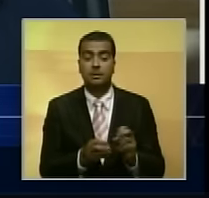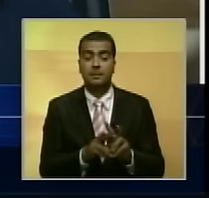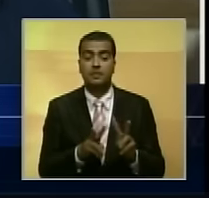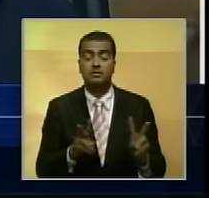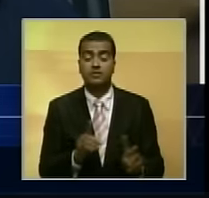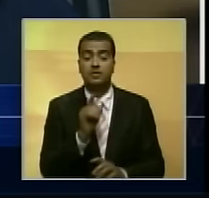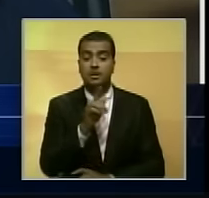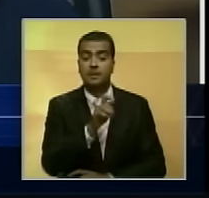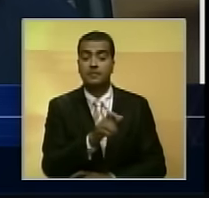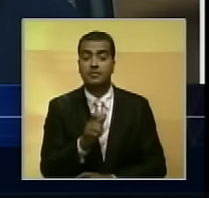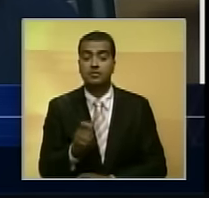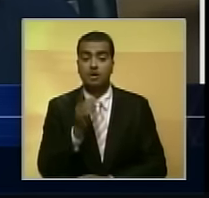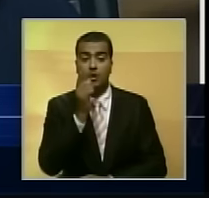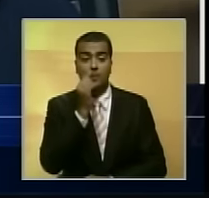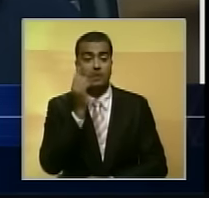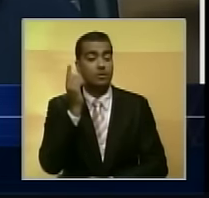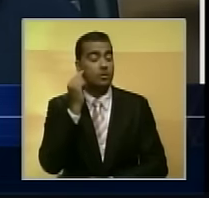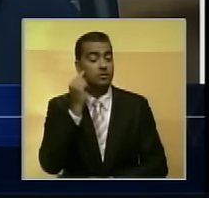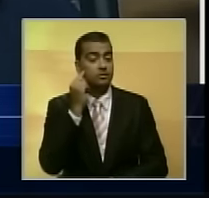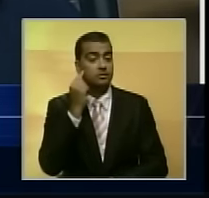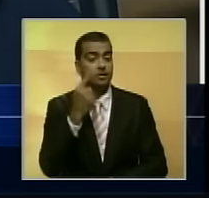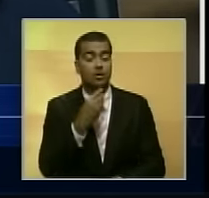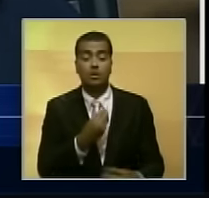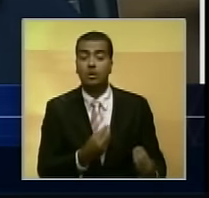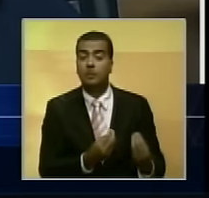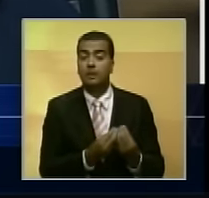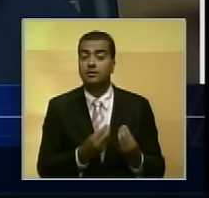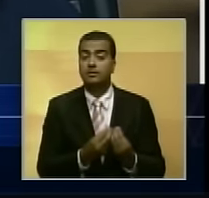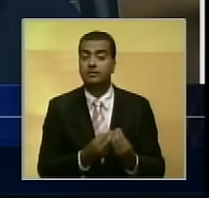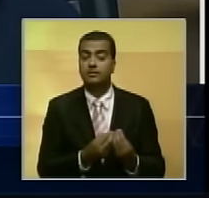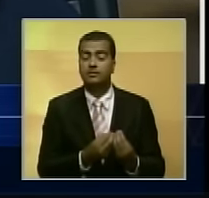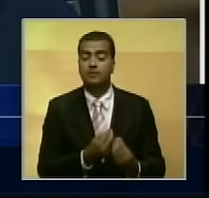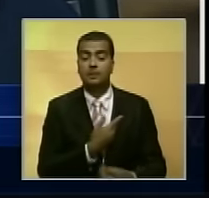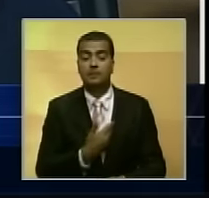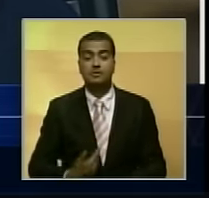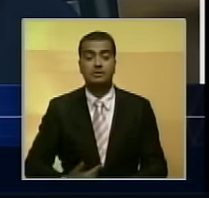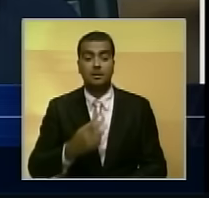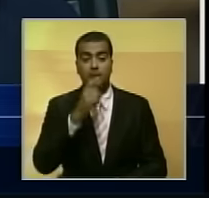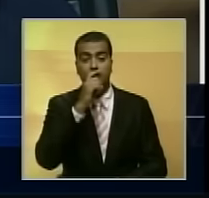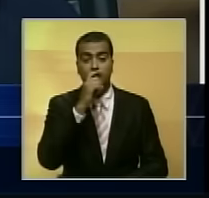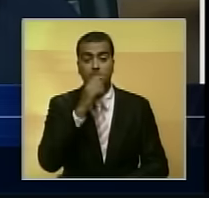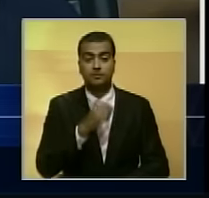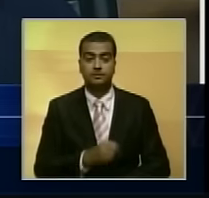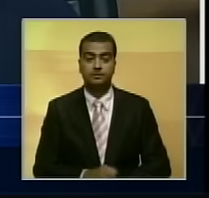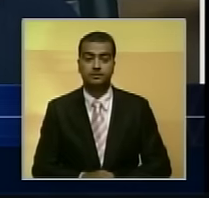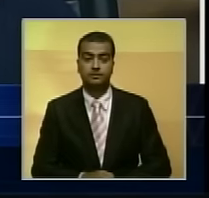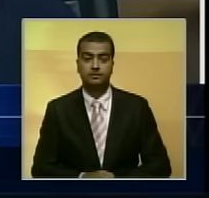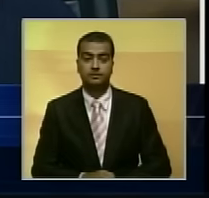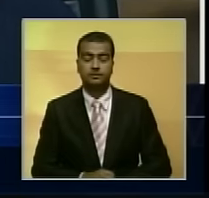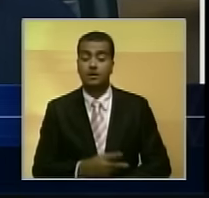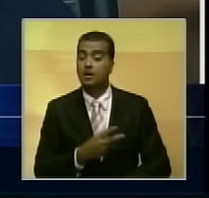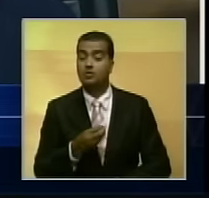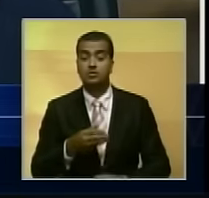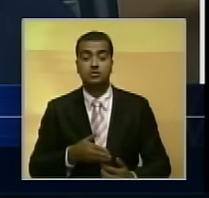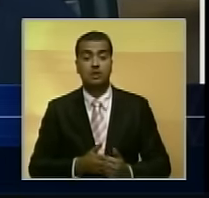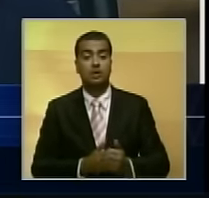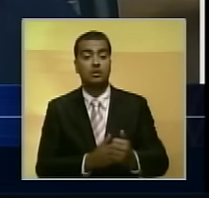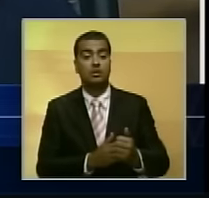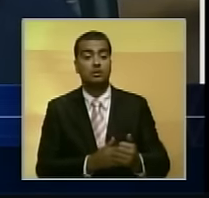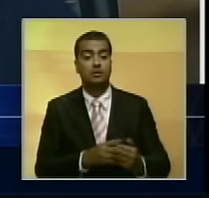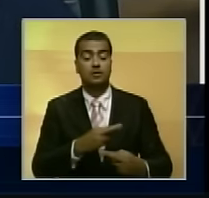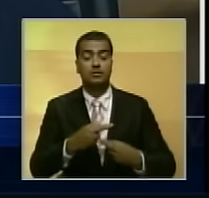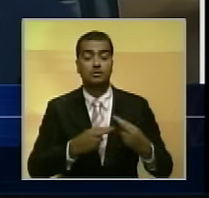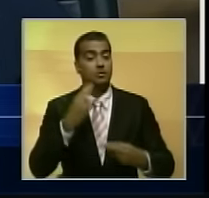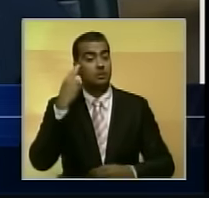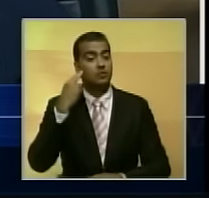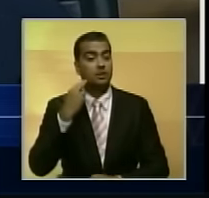de aquellos ciudadanos y ciudadanas que, aunque no acompañan al presidente Maduro, que aunque no son seguidores de la